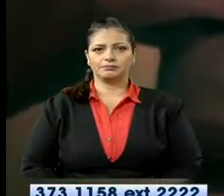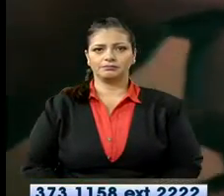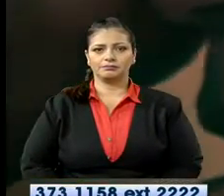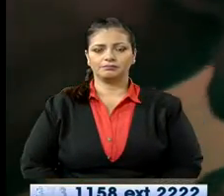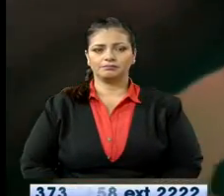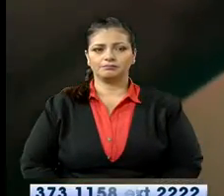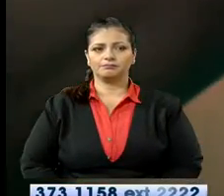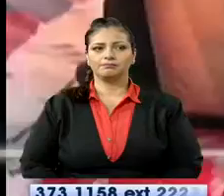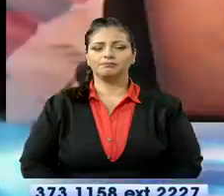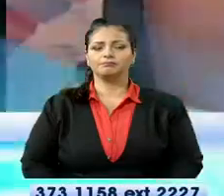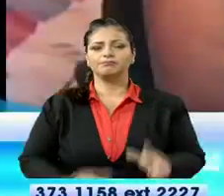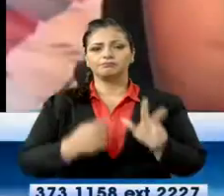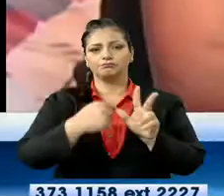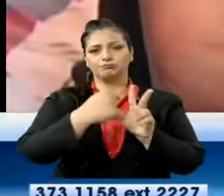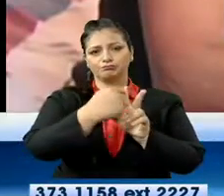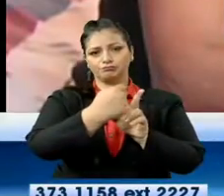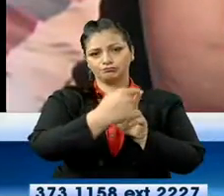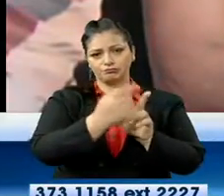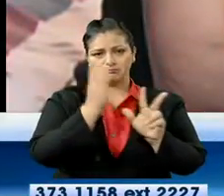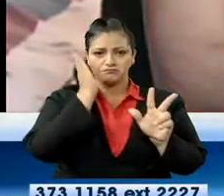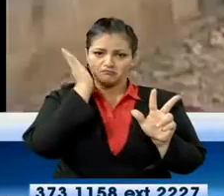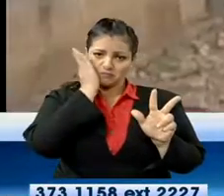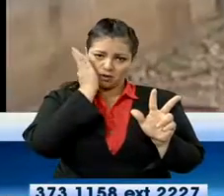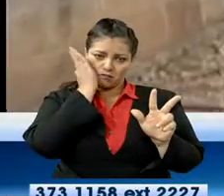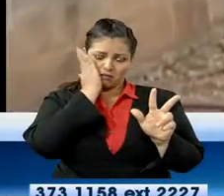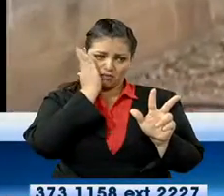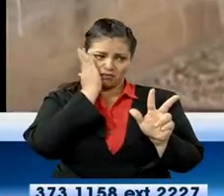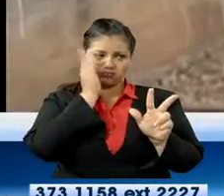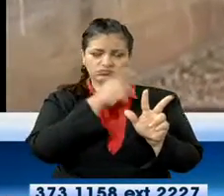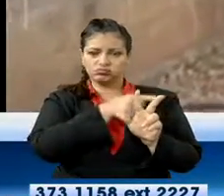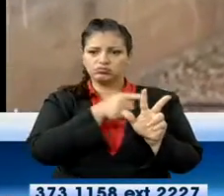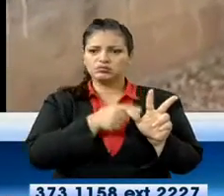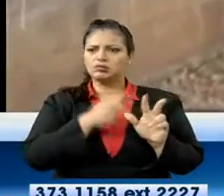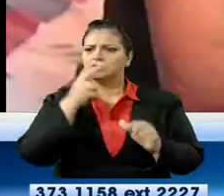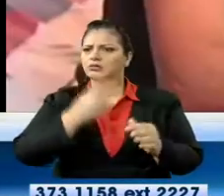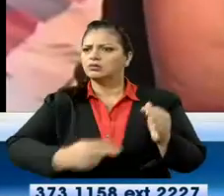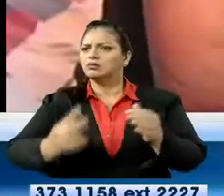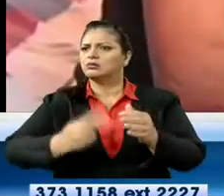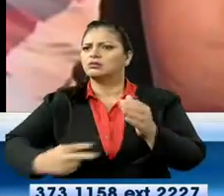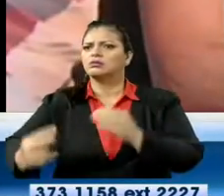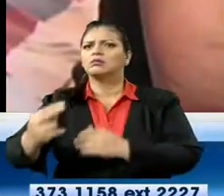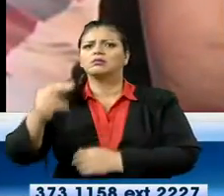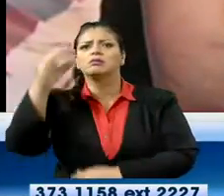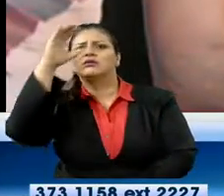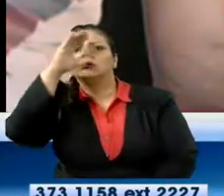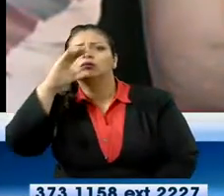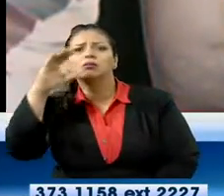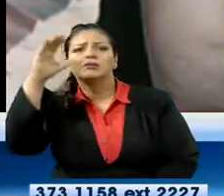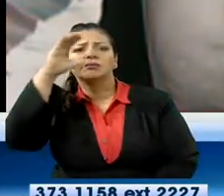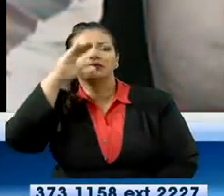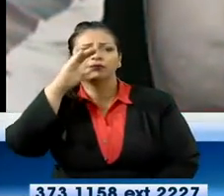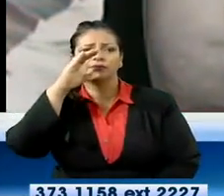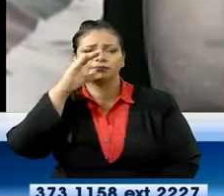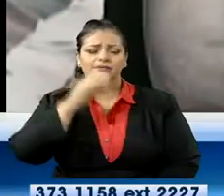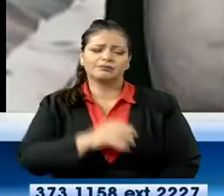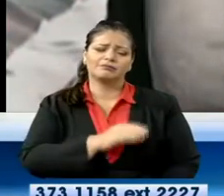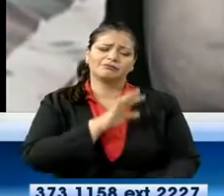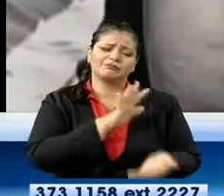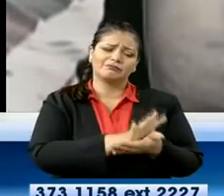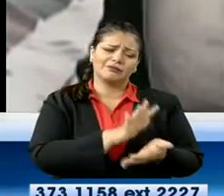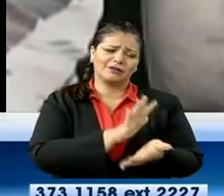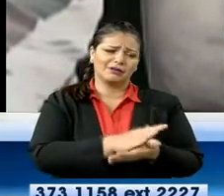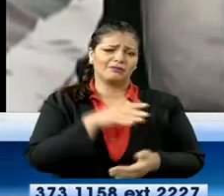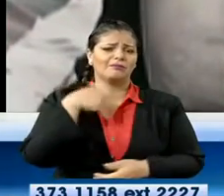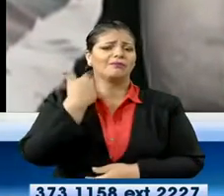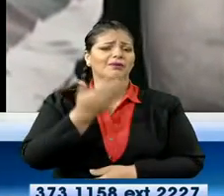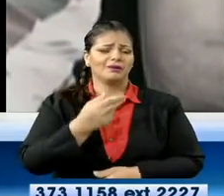Son tres historias de tres madres que buscan desesperadamente a sus hijos. Tranquila, mi viejita, que sí va a aparecer